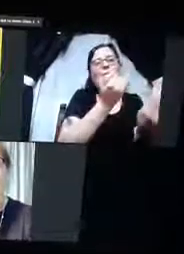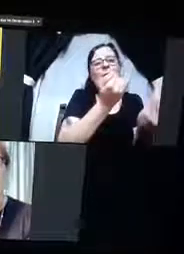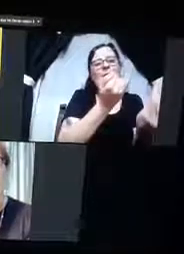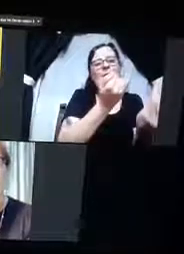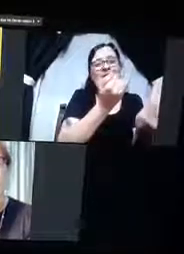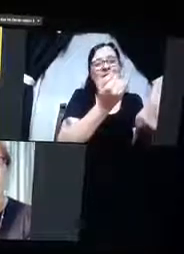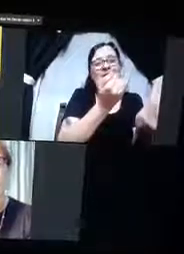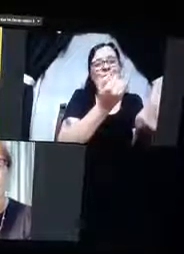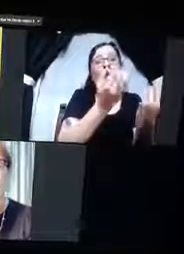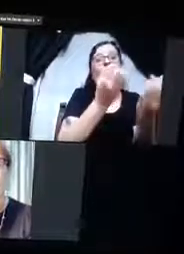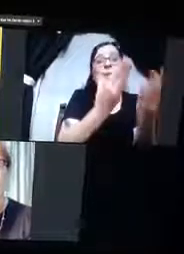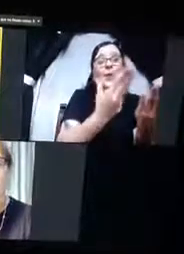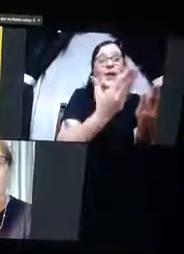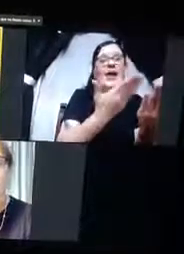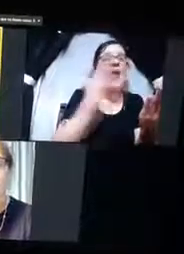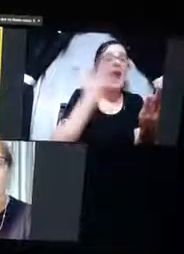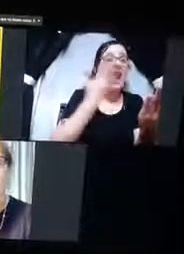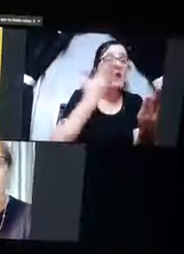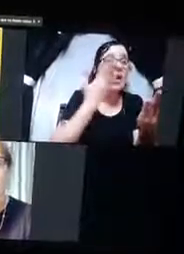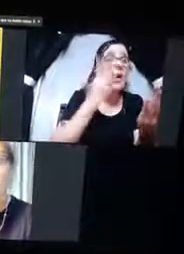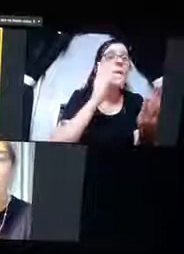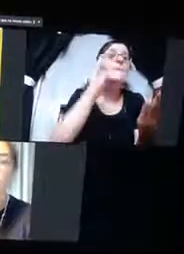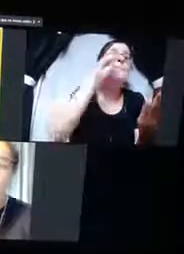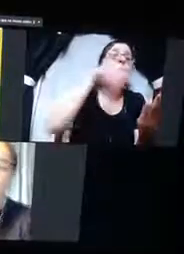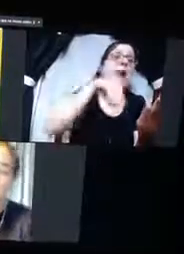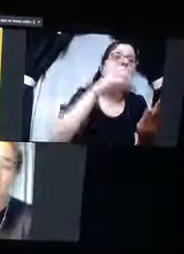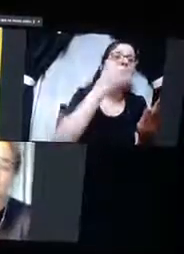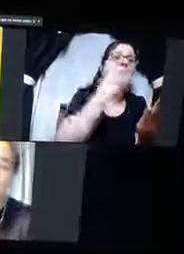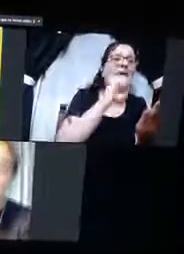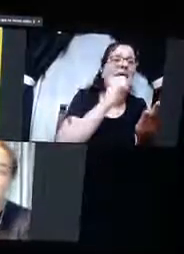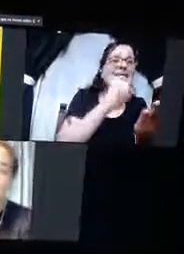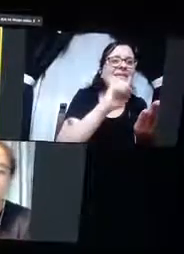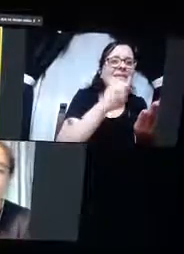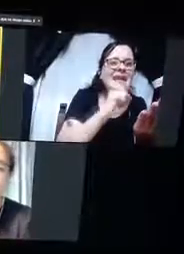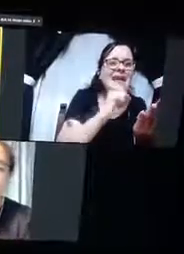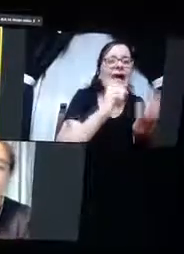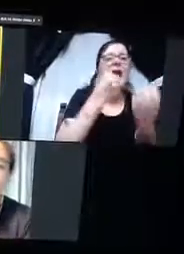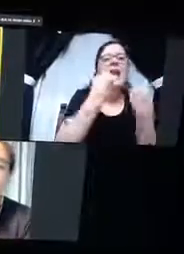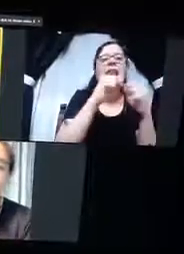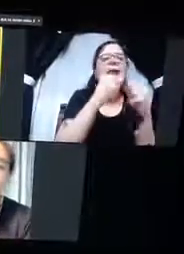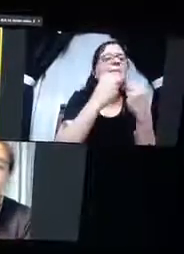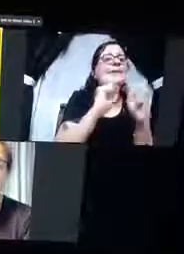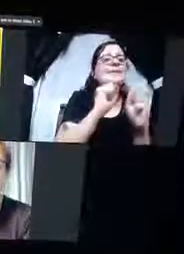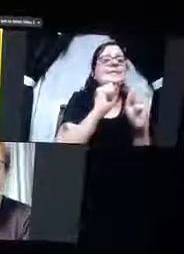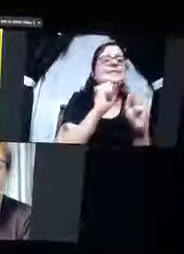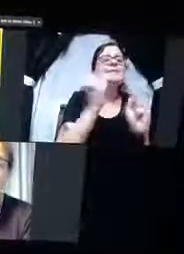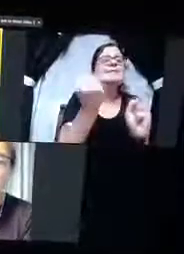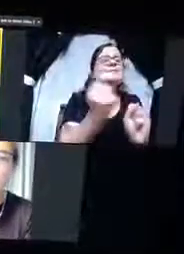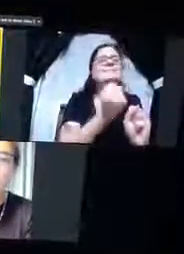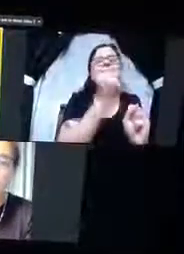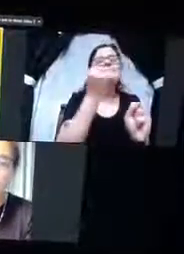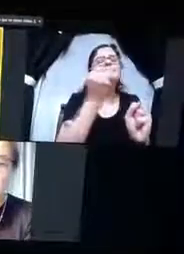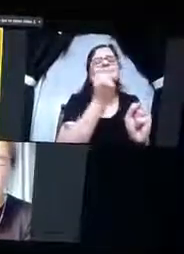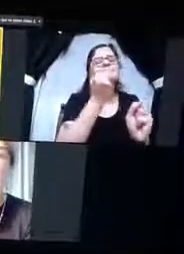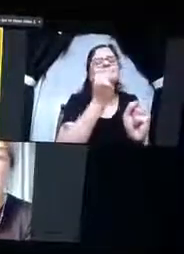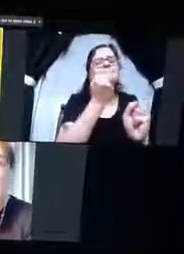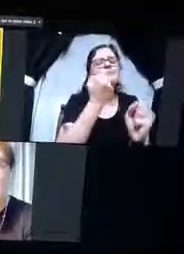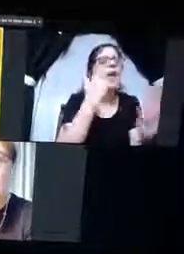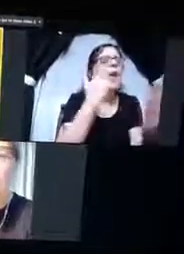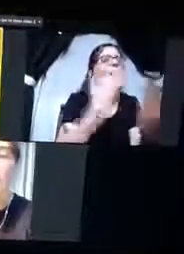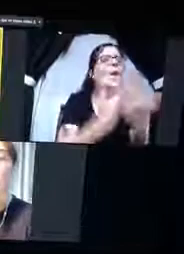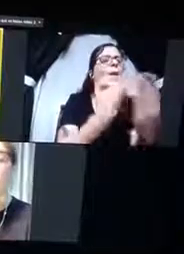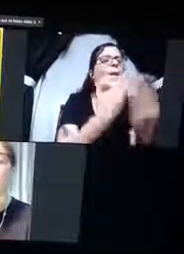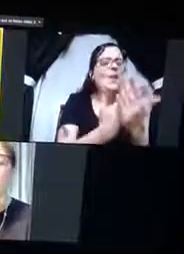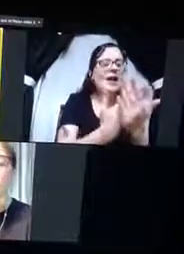¿Por qué? Porque tenemos que dar toda la parte teórica, pero también la parte práctica, la parte clínica, cómo abordamos a ese chico,